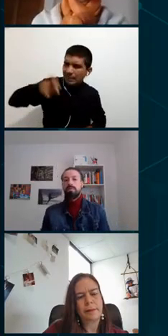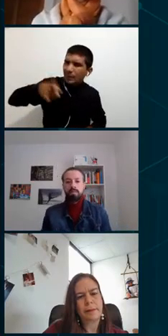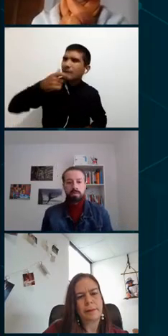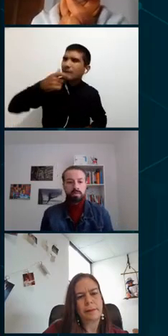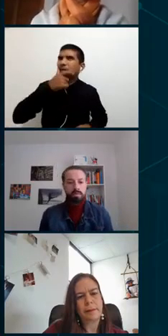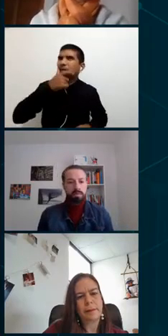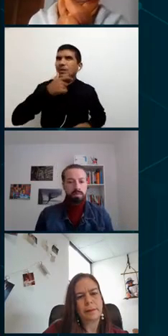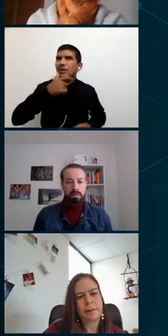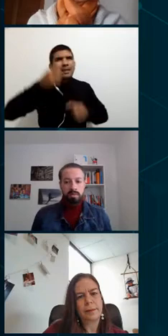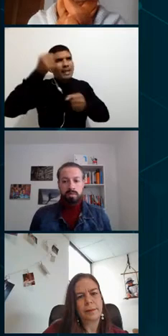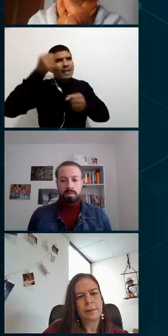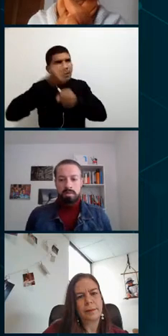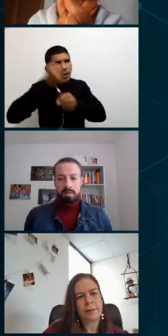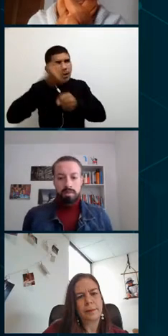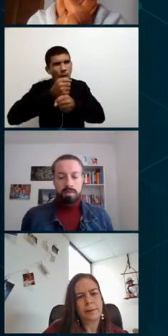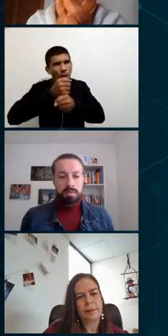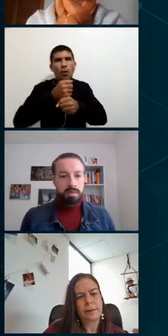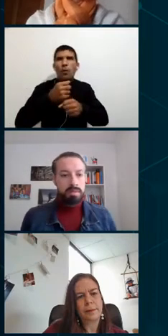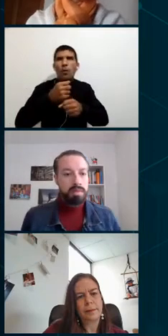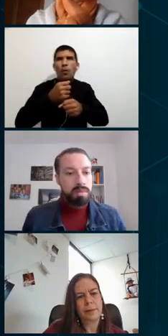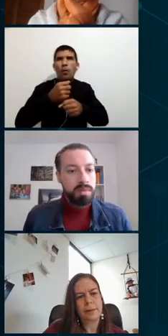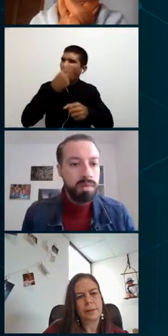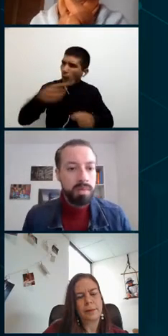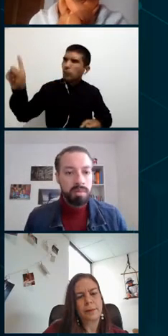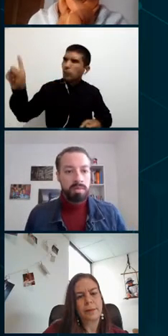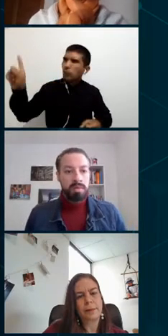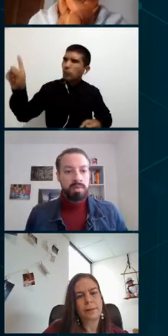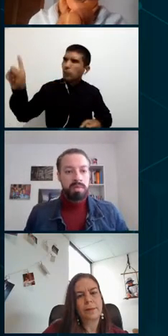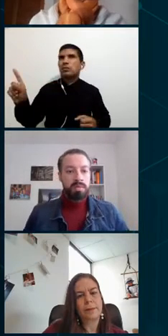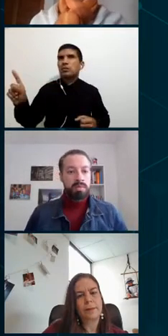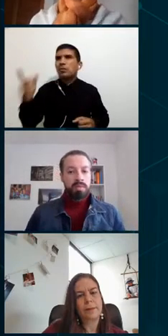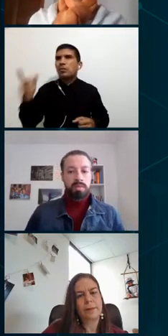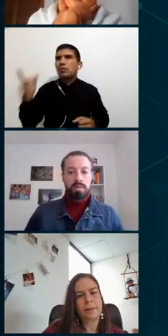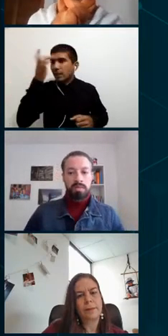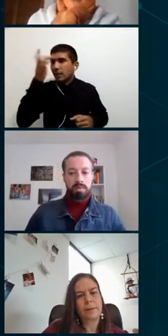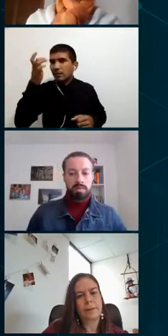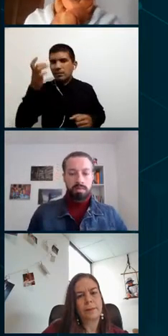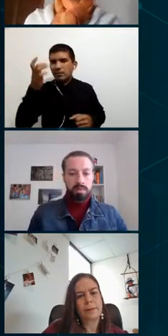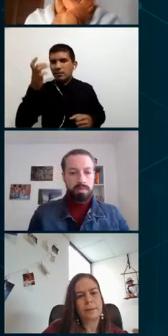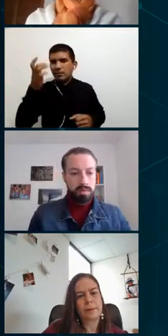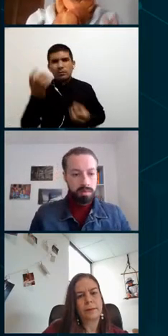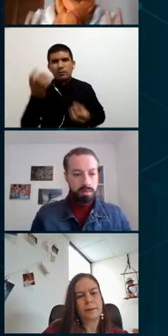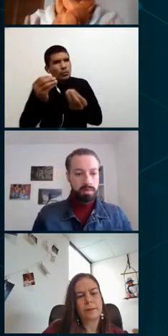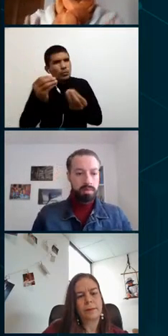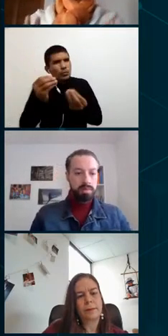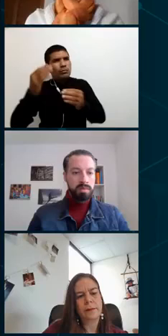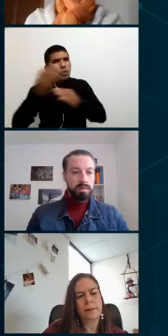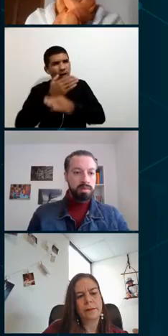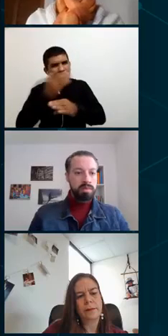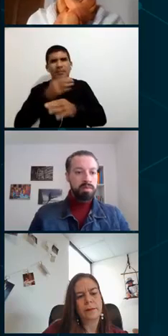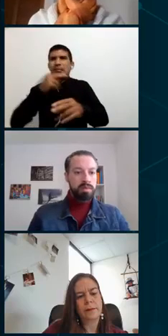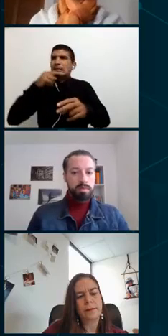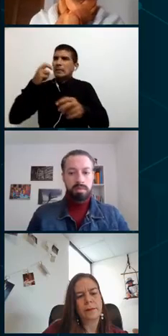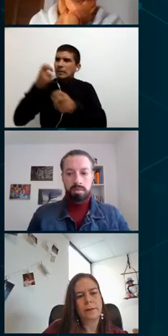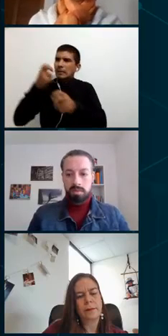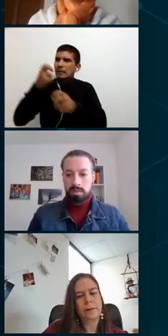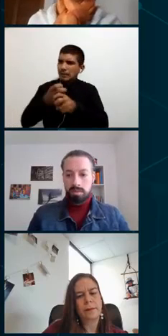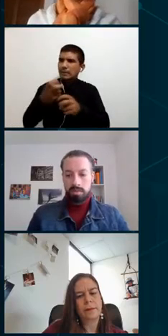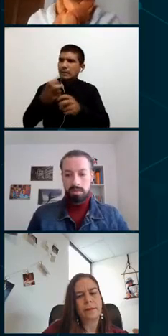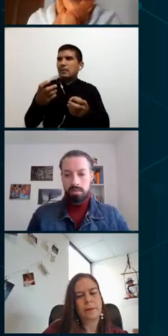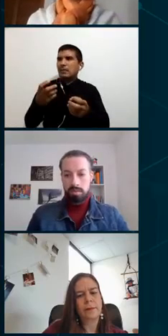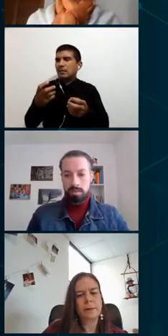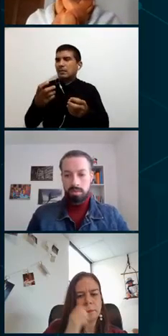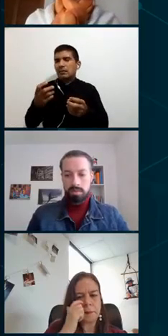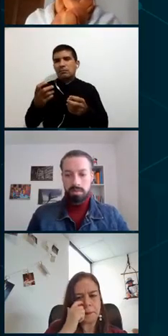se enfrentaban a algo que él llamaba los problemas malvados. Entonces, problemas malvados, él decía como